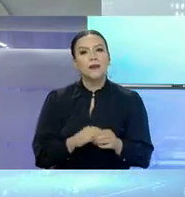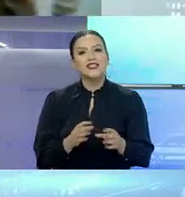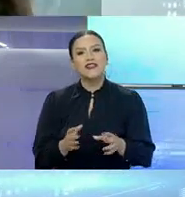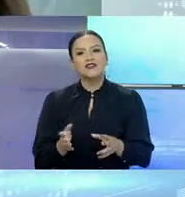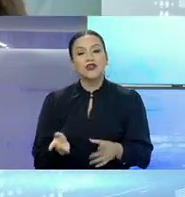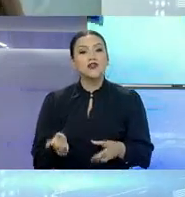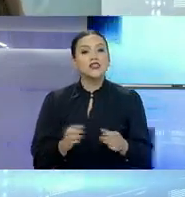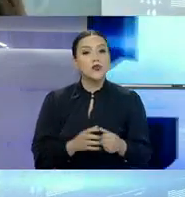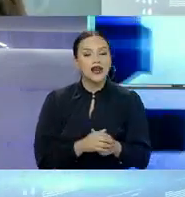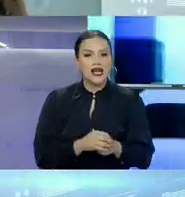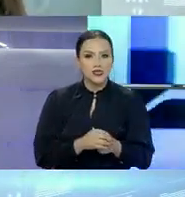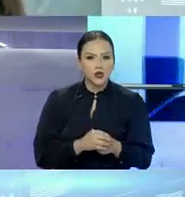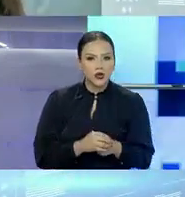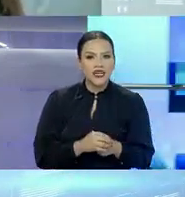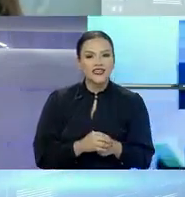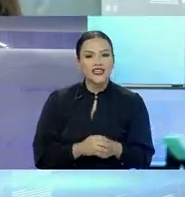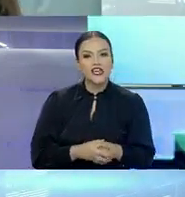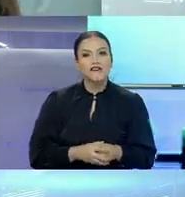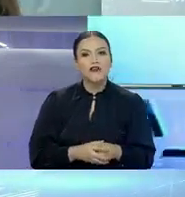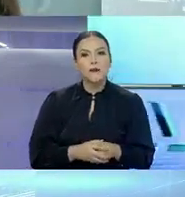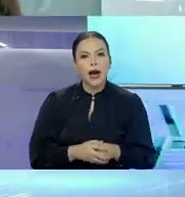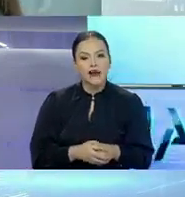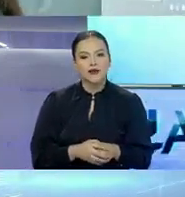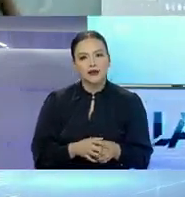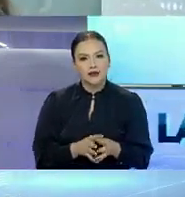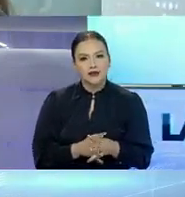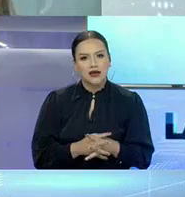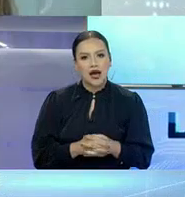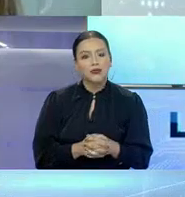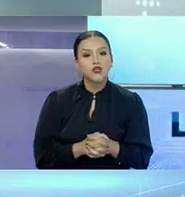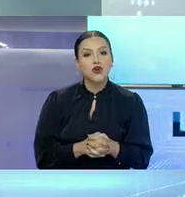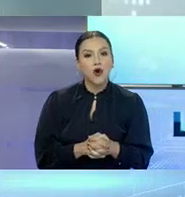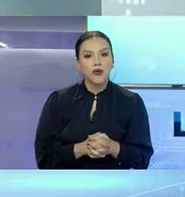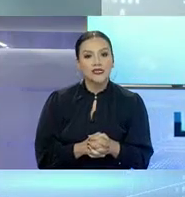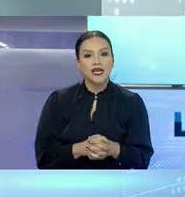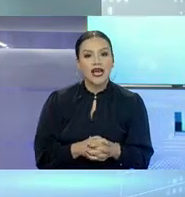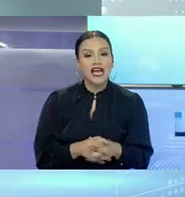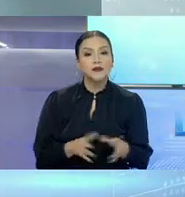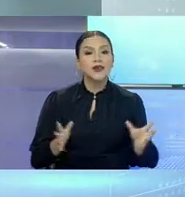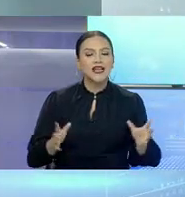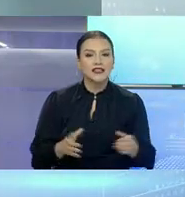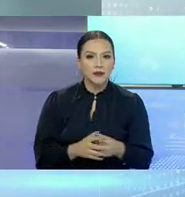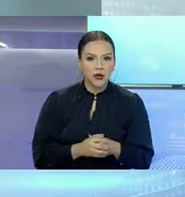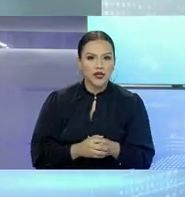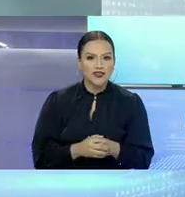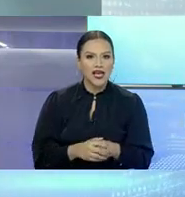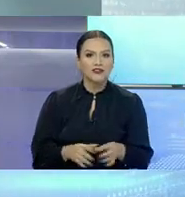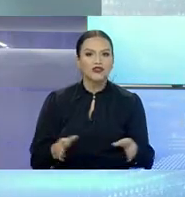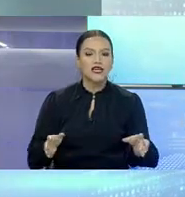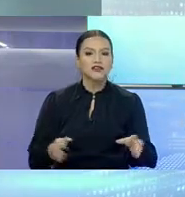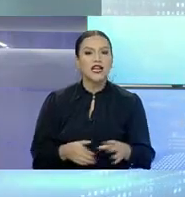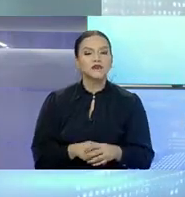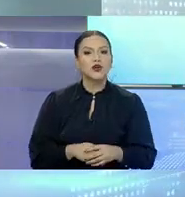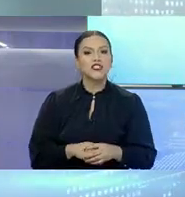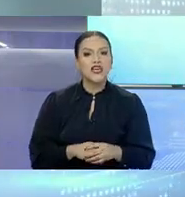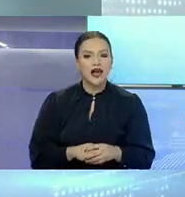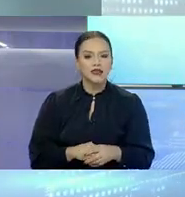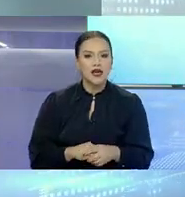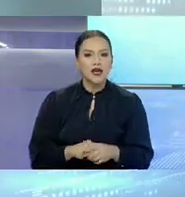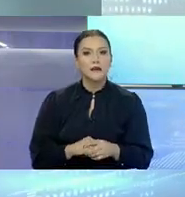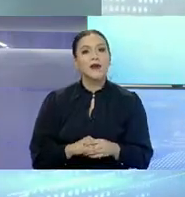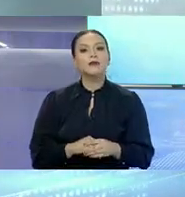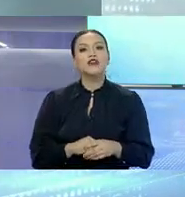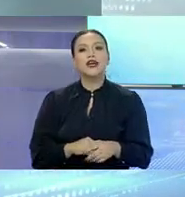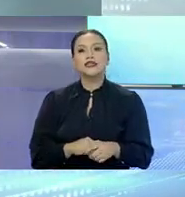lo que pasa dentro de una escuela que se supone que tiene que formar a muchos jóvenes que aspiran a tener mejores días dentro de las filas